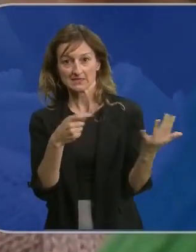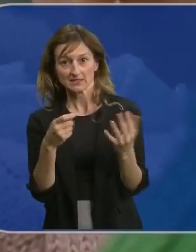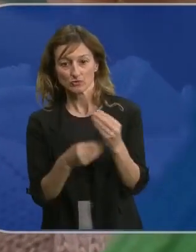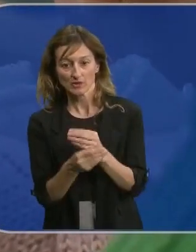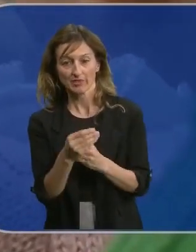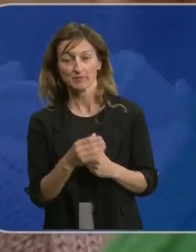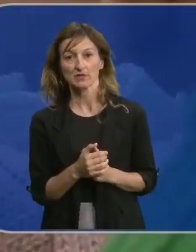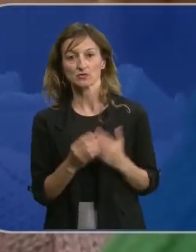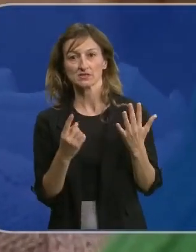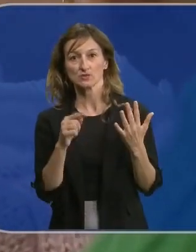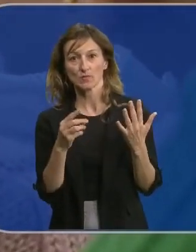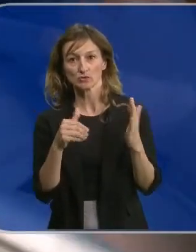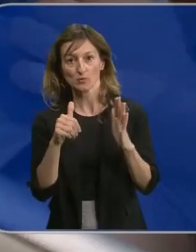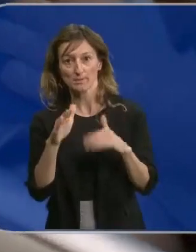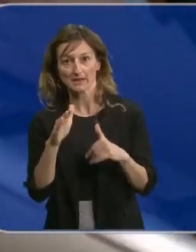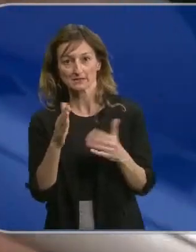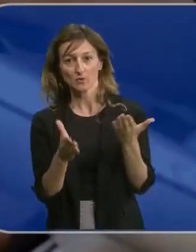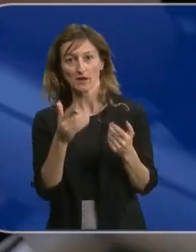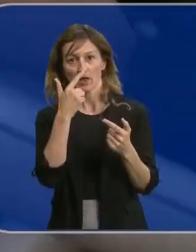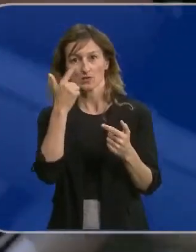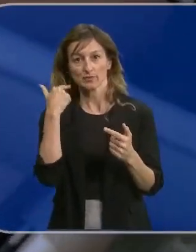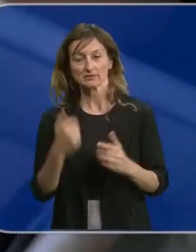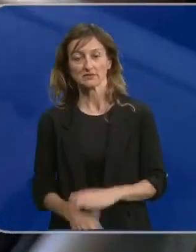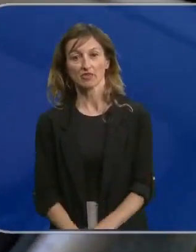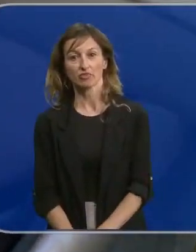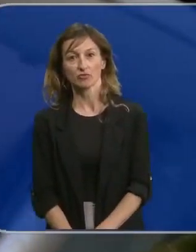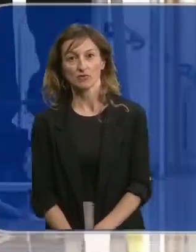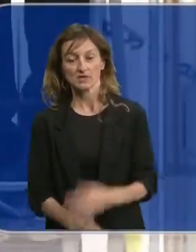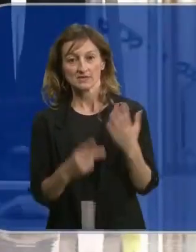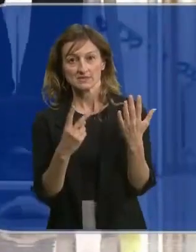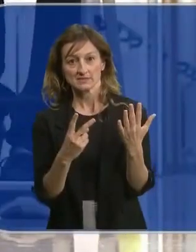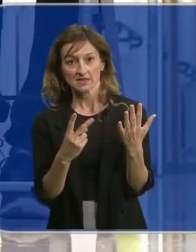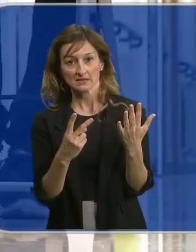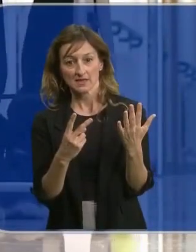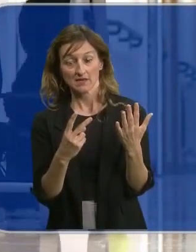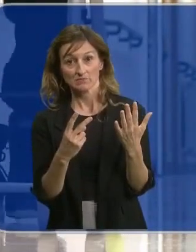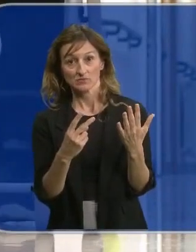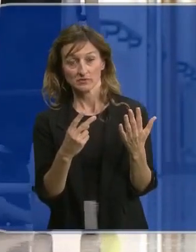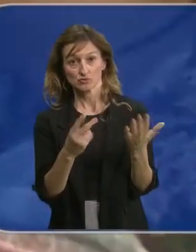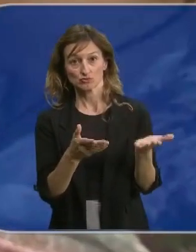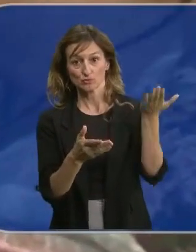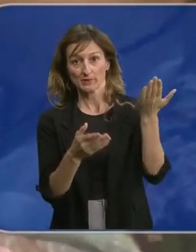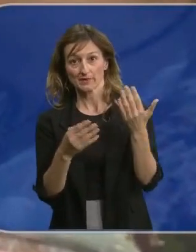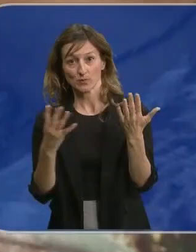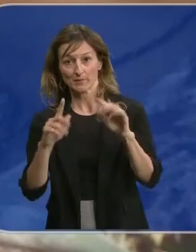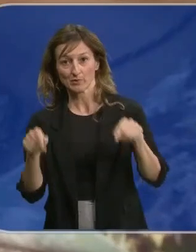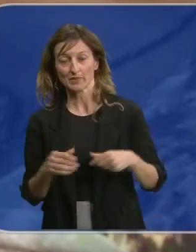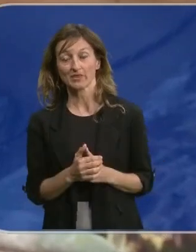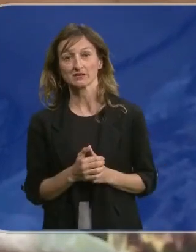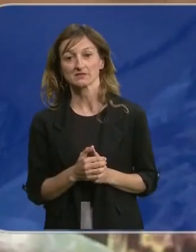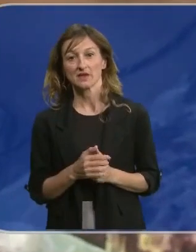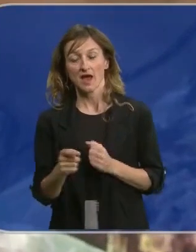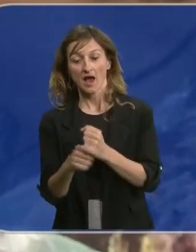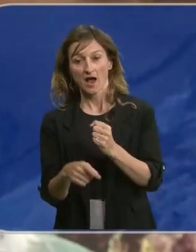7600 es un 6,8 Por más que hace un año y suben en siete de las nueve provincias otro dato también